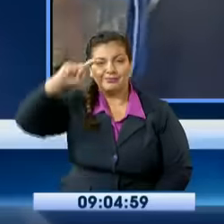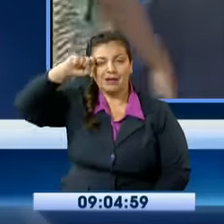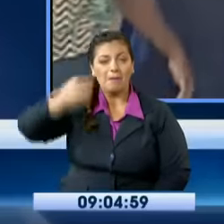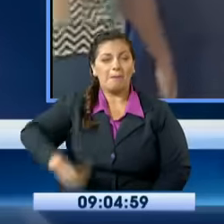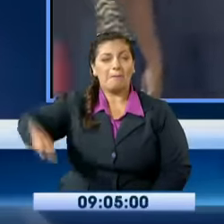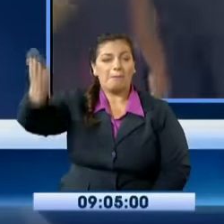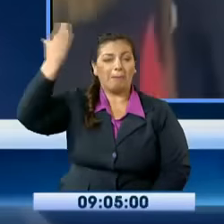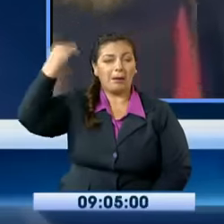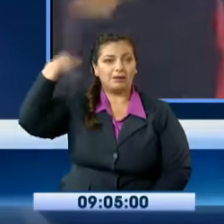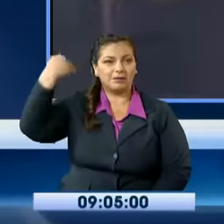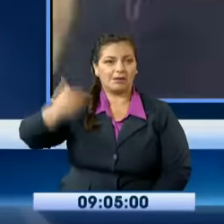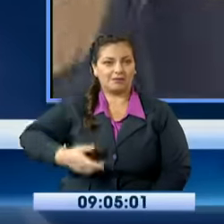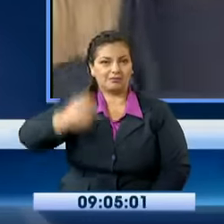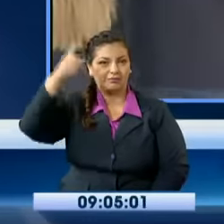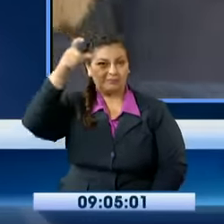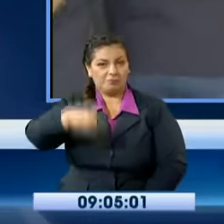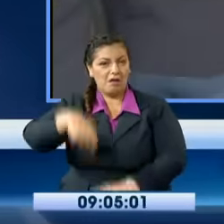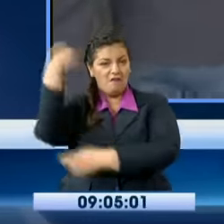la cárcel porque iba en un avión?